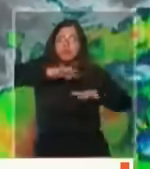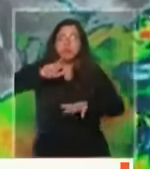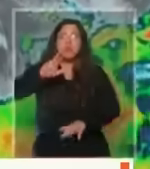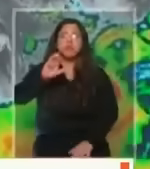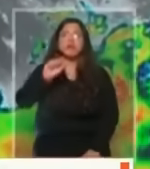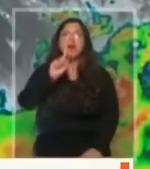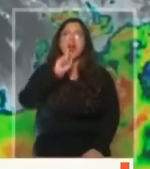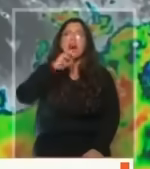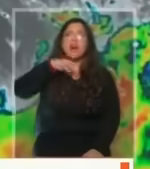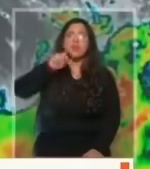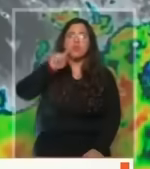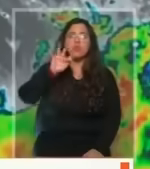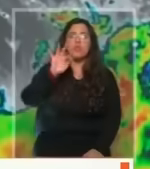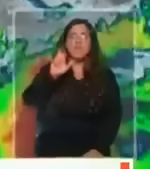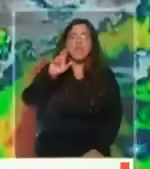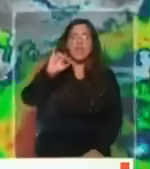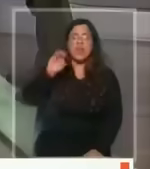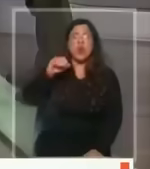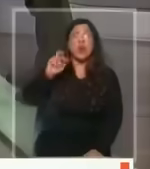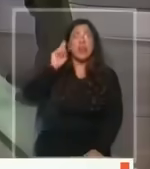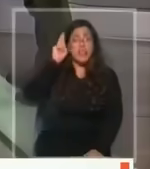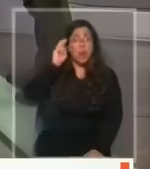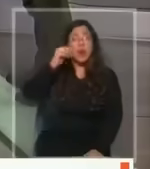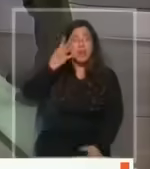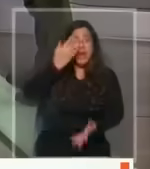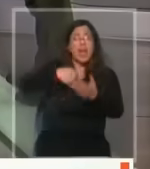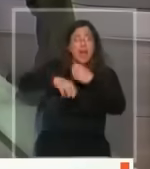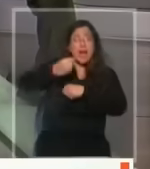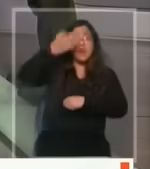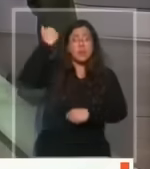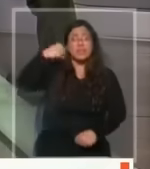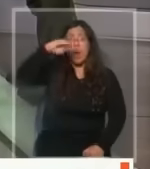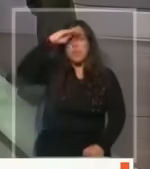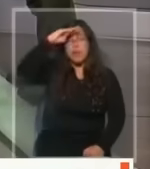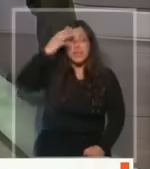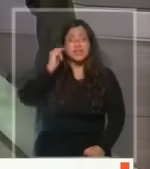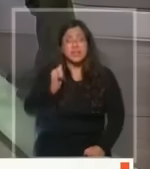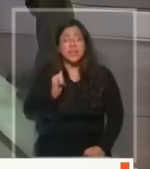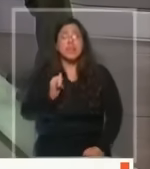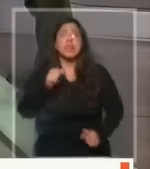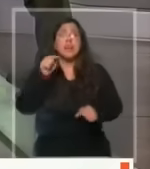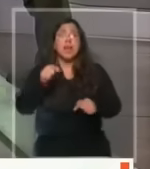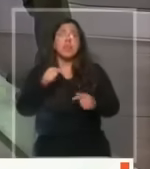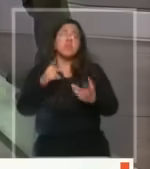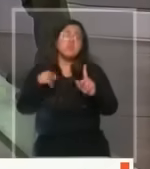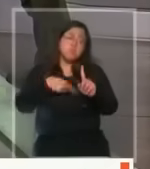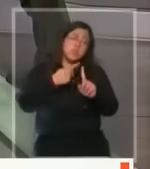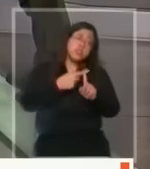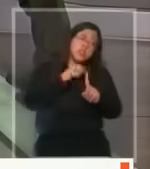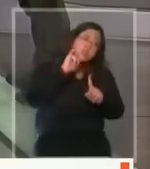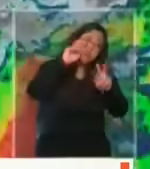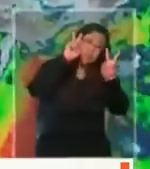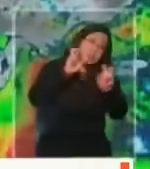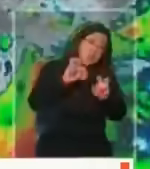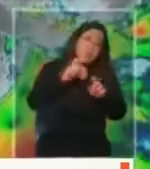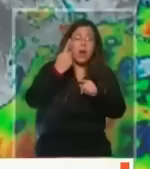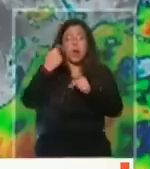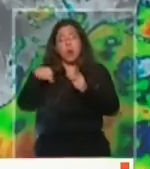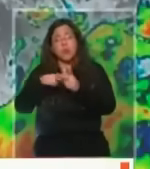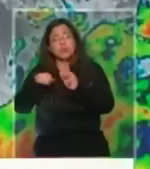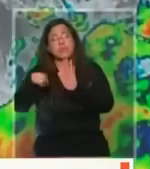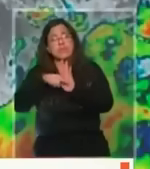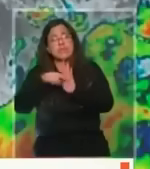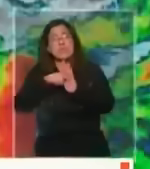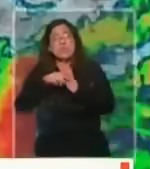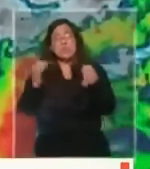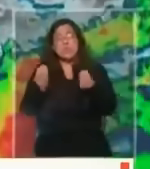que lo que es eso por las experiencias que tuvimos el año pasado, ¿cierto? Justamente. Sí, yo creo que tenemos una buena noticia y una no tan buena para lo que podría venir